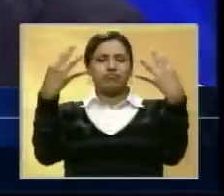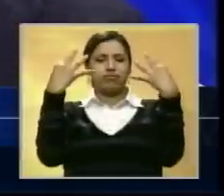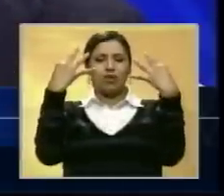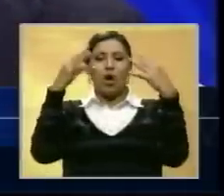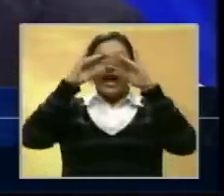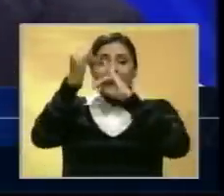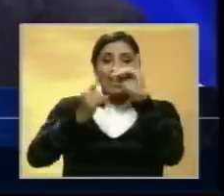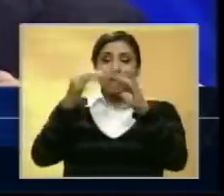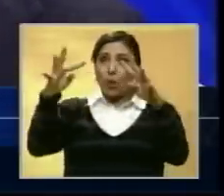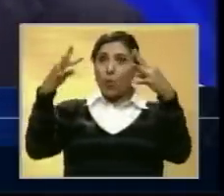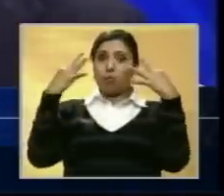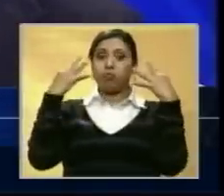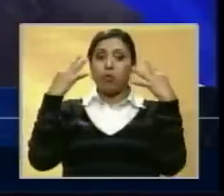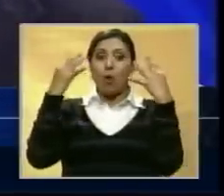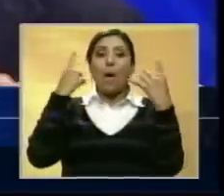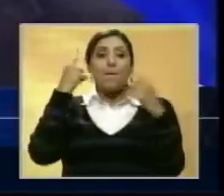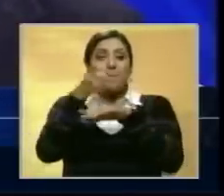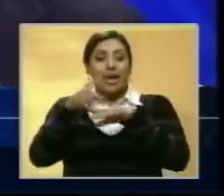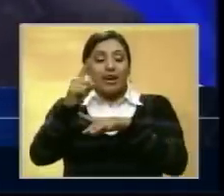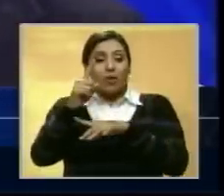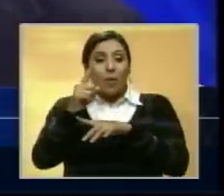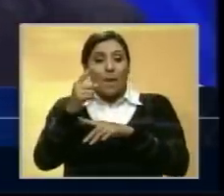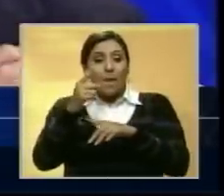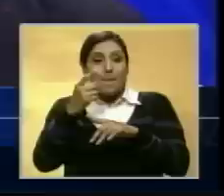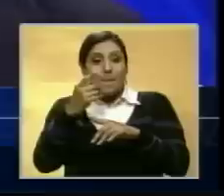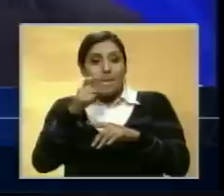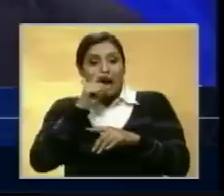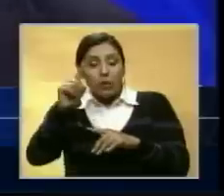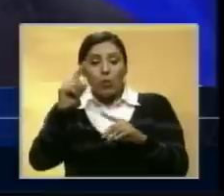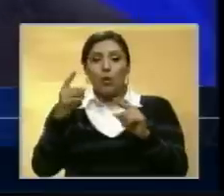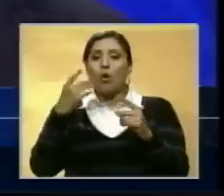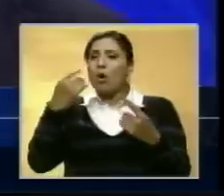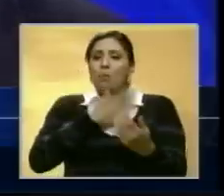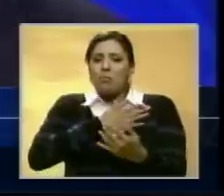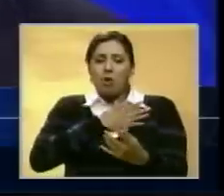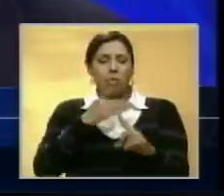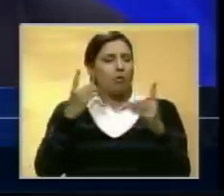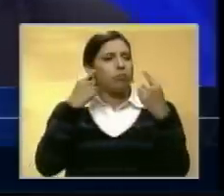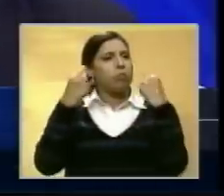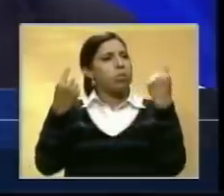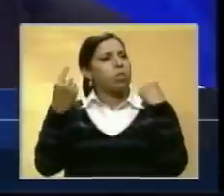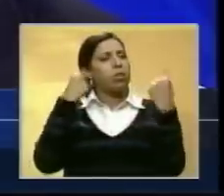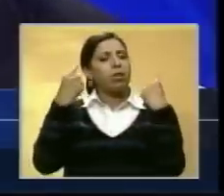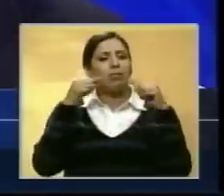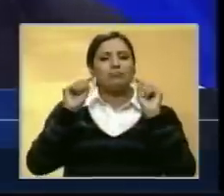supervisión internacional y por eso es que estoy convencido de que el revocatorio va a ser este año.